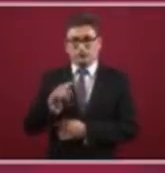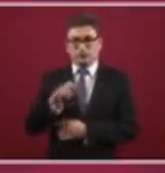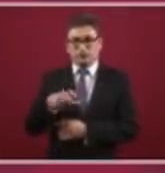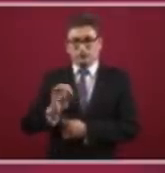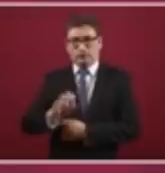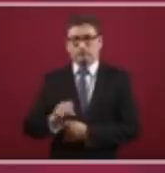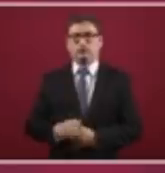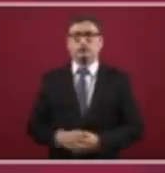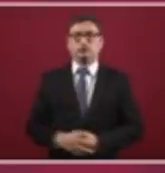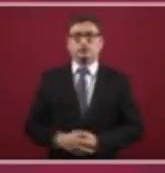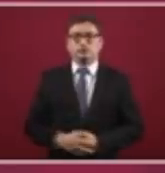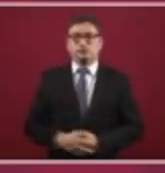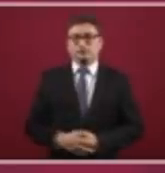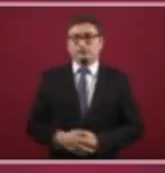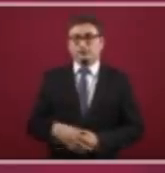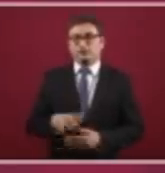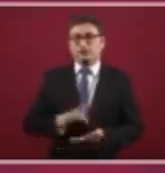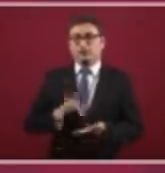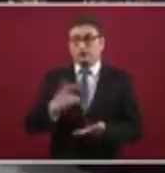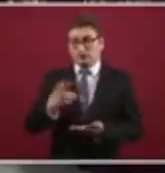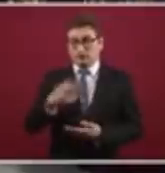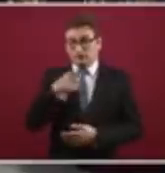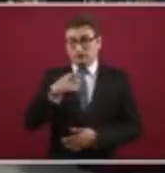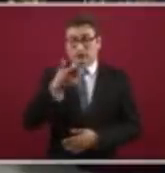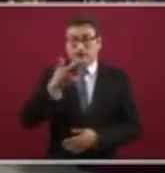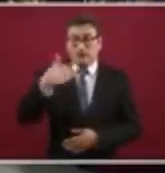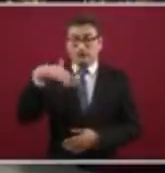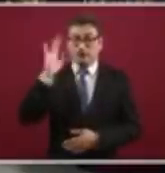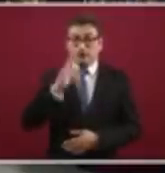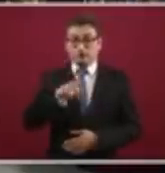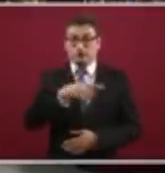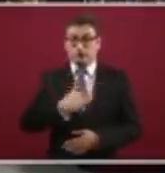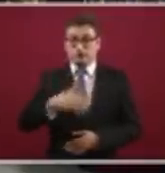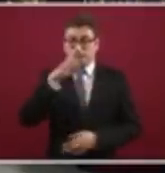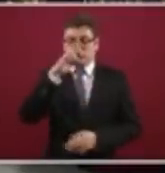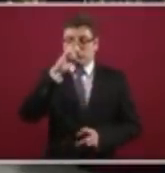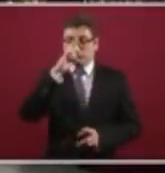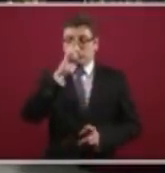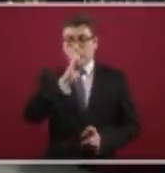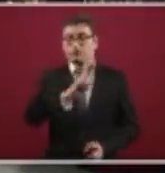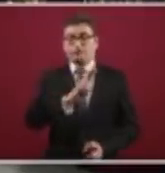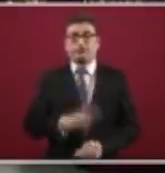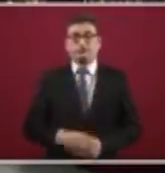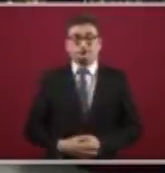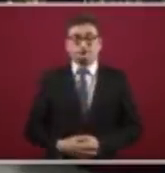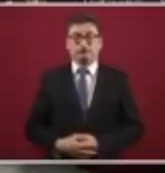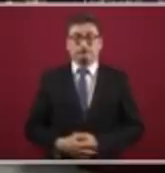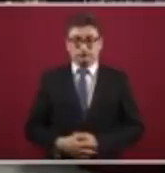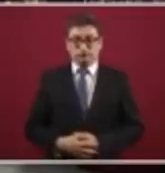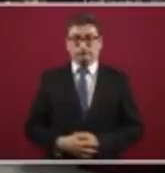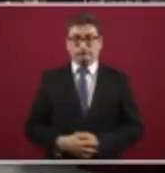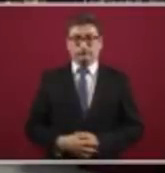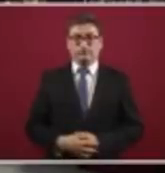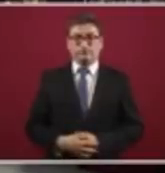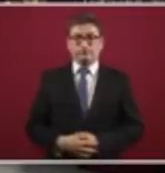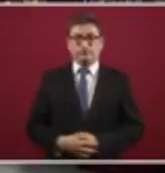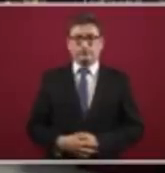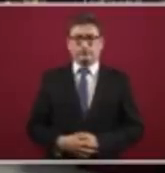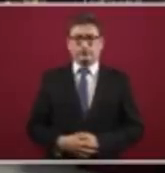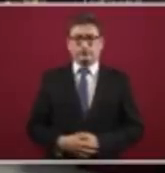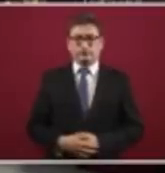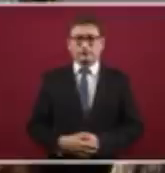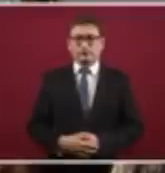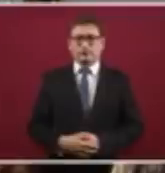pues muchas es muy respetado como presidente cuando vino este